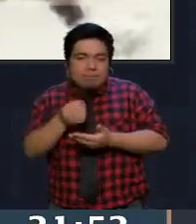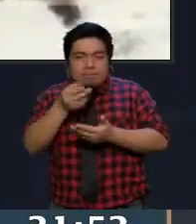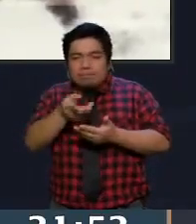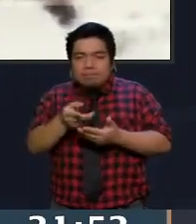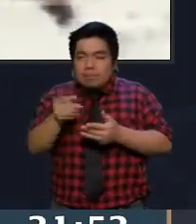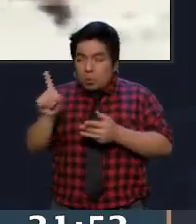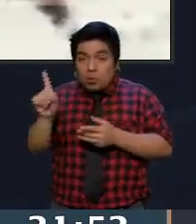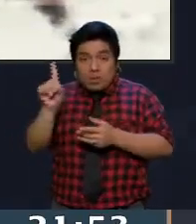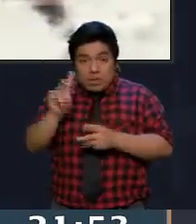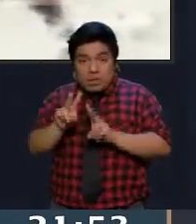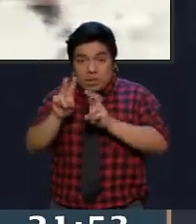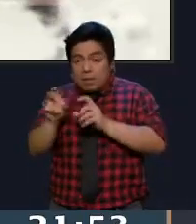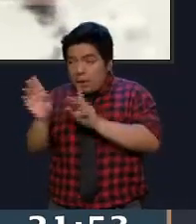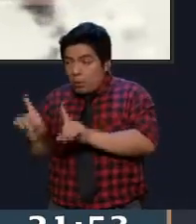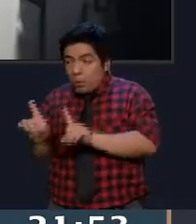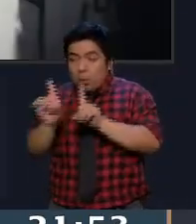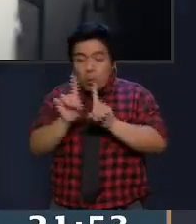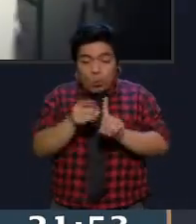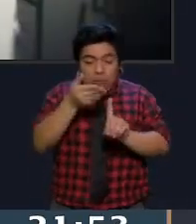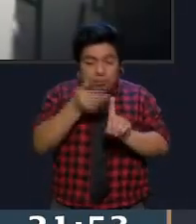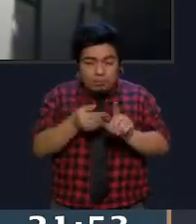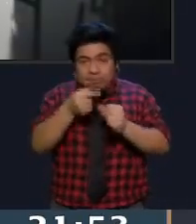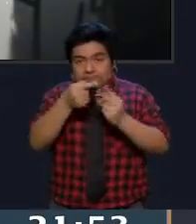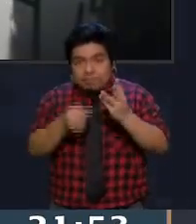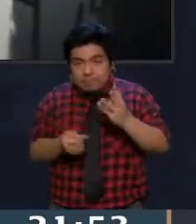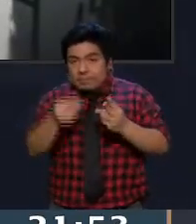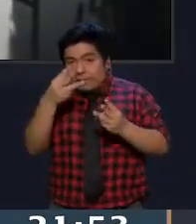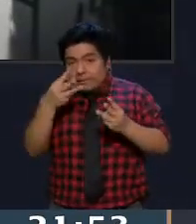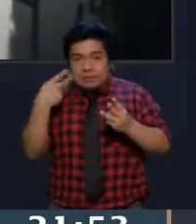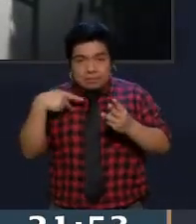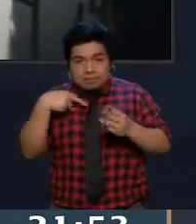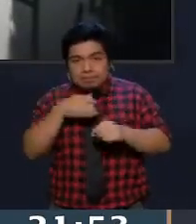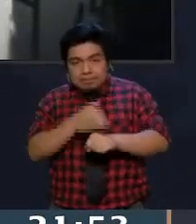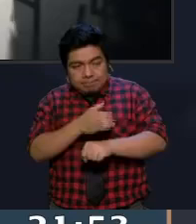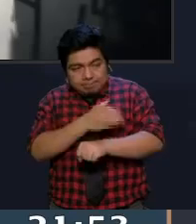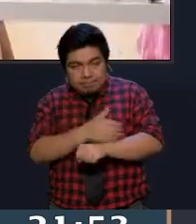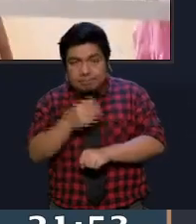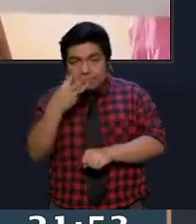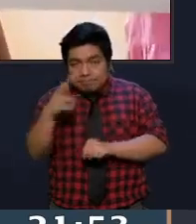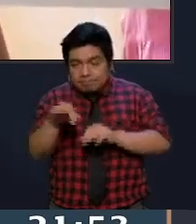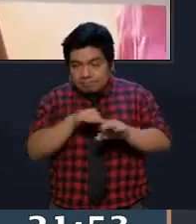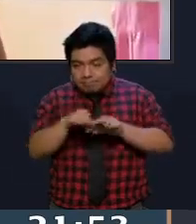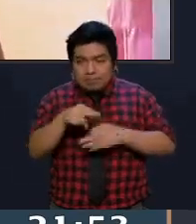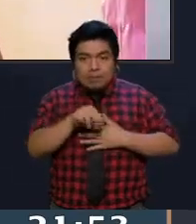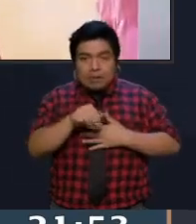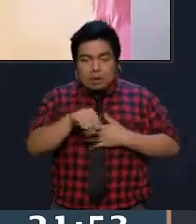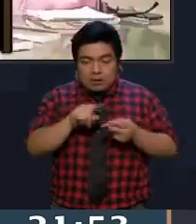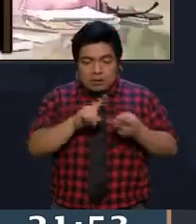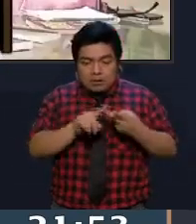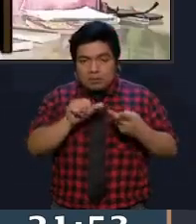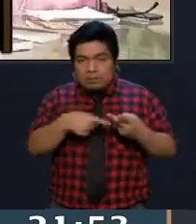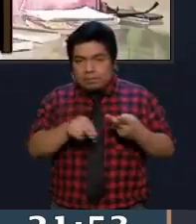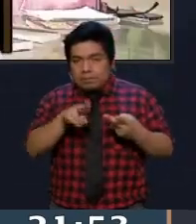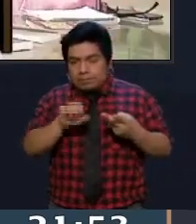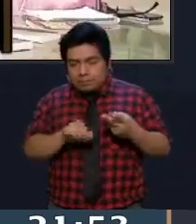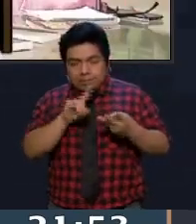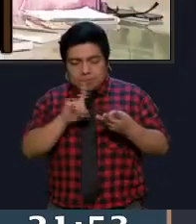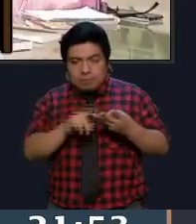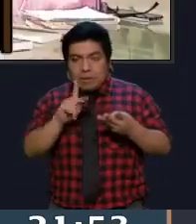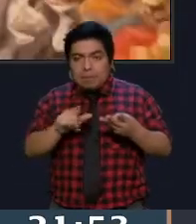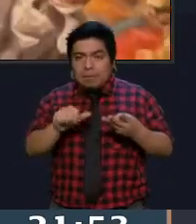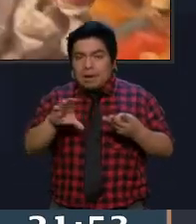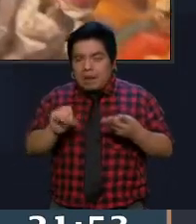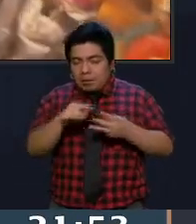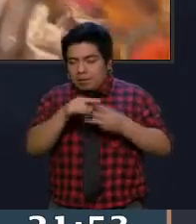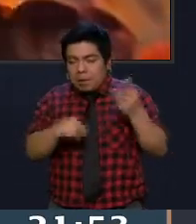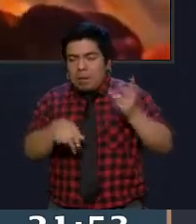Agarran un tema y sobre ese tema tres personas, tres compañeros de la chamba, Norma Márquez, Andrés Ruiz y Paco Taibo,